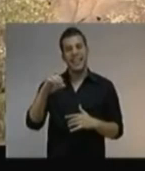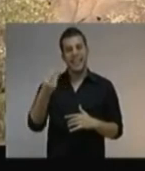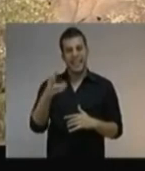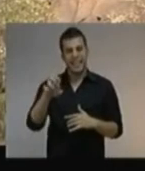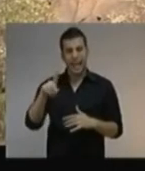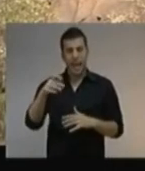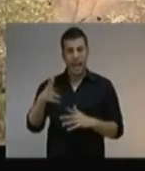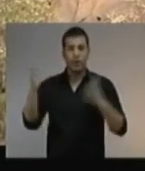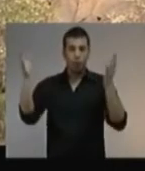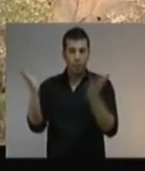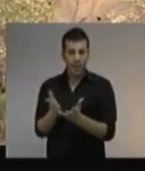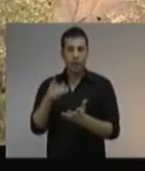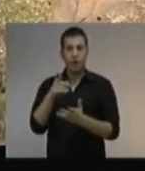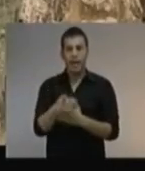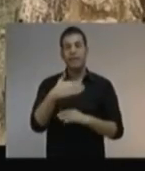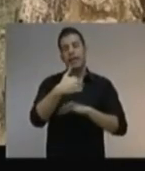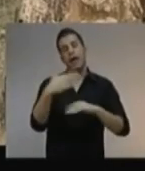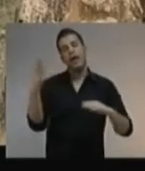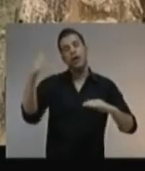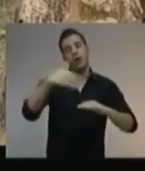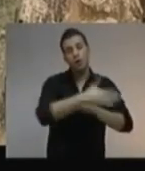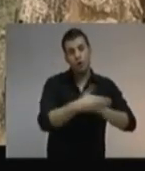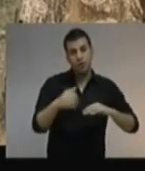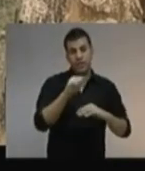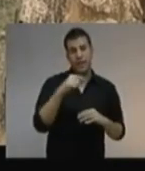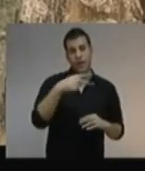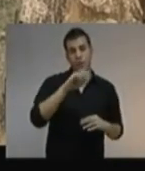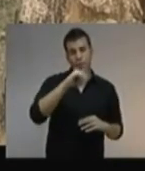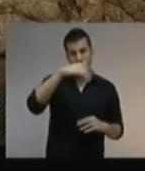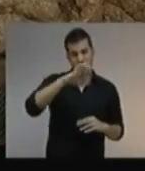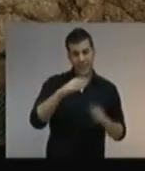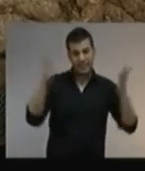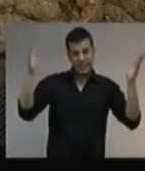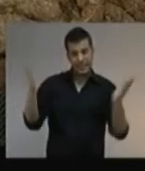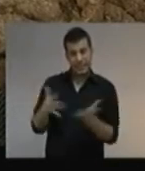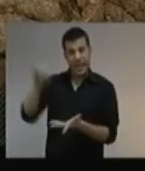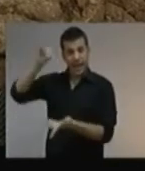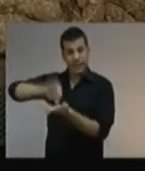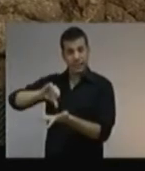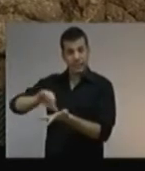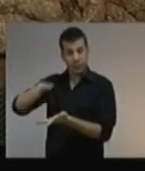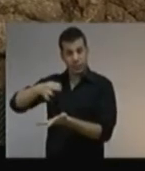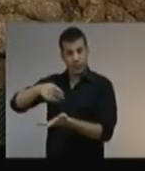que se extiende desde la costa de Agüimes hasta el centro de la isla, ha sido declarado monumento natural.